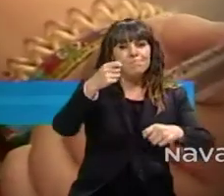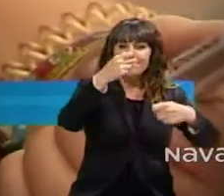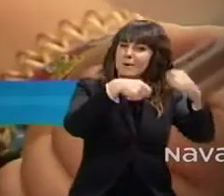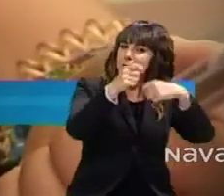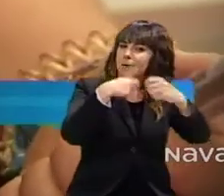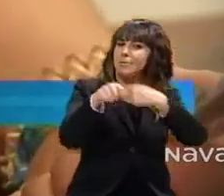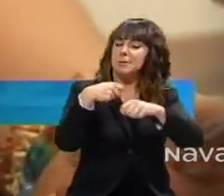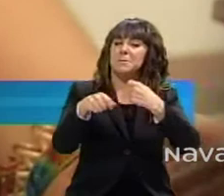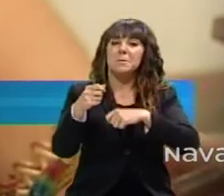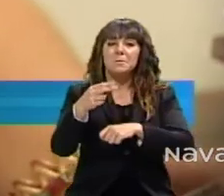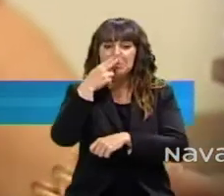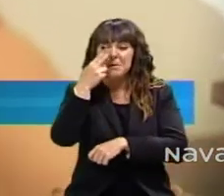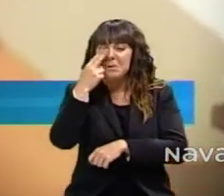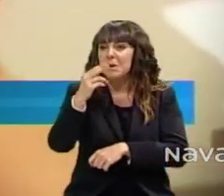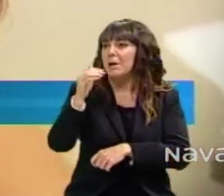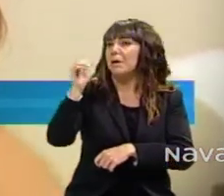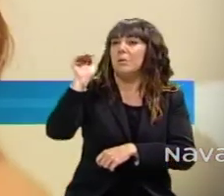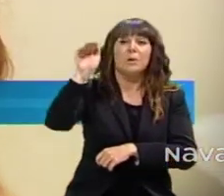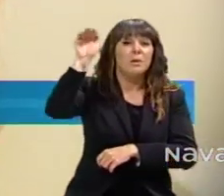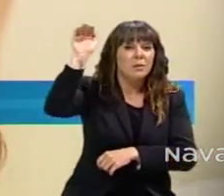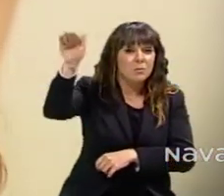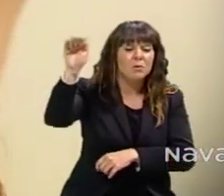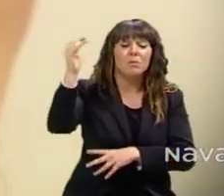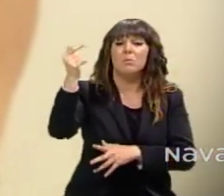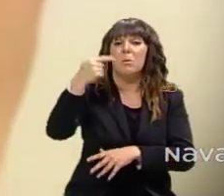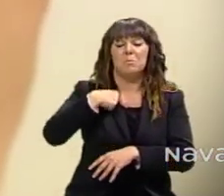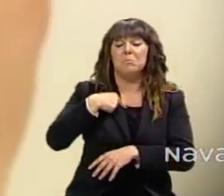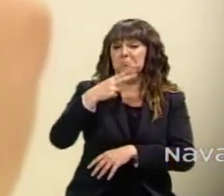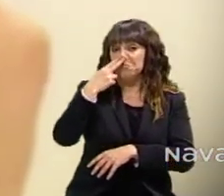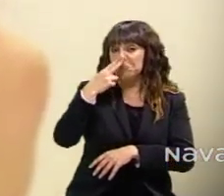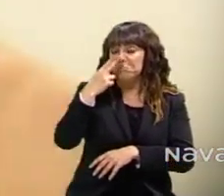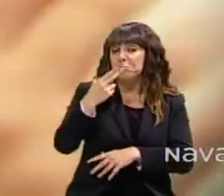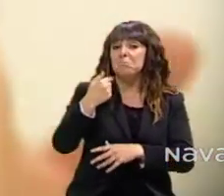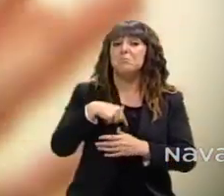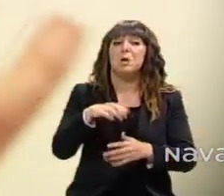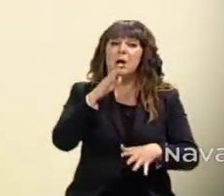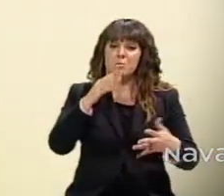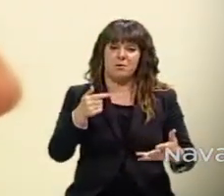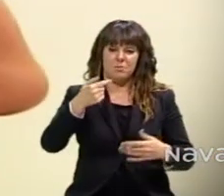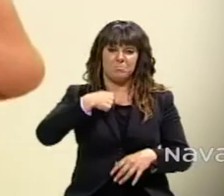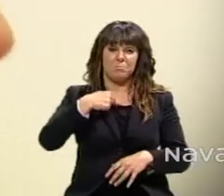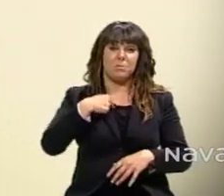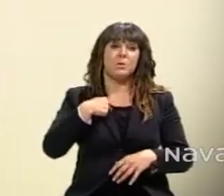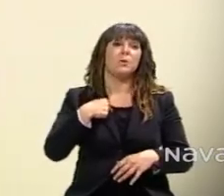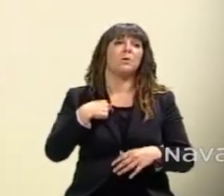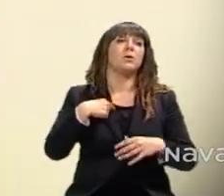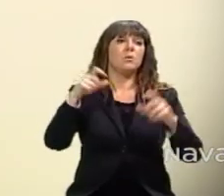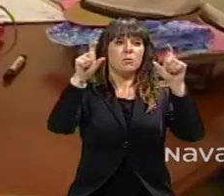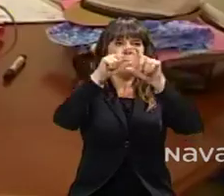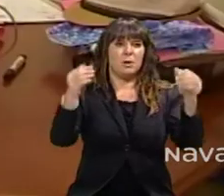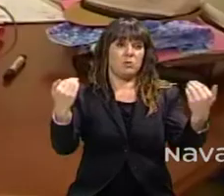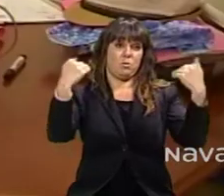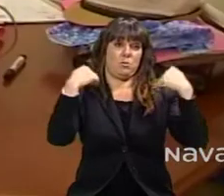el exterior, con exportación y estos temas y importación y ahora trabajo, soy responsable de compras en una empresa